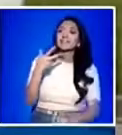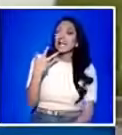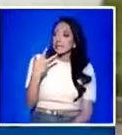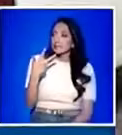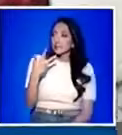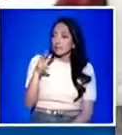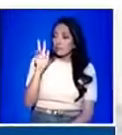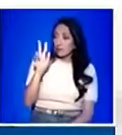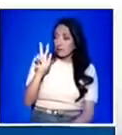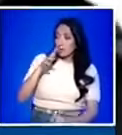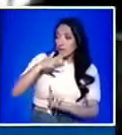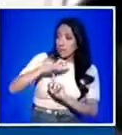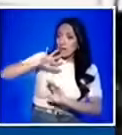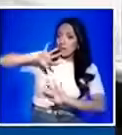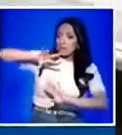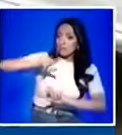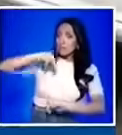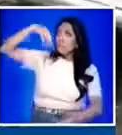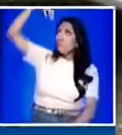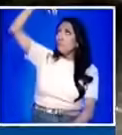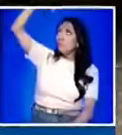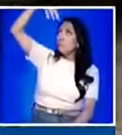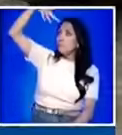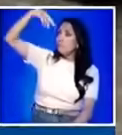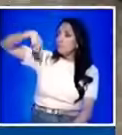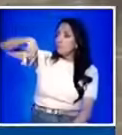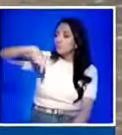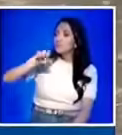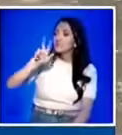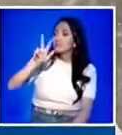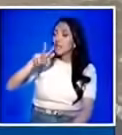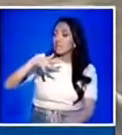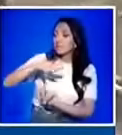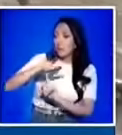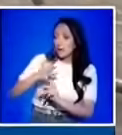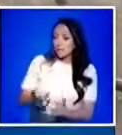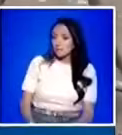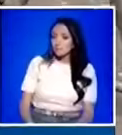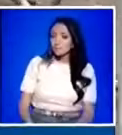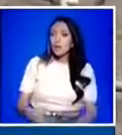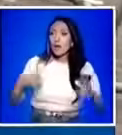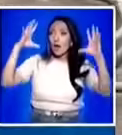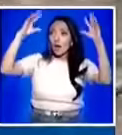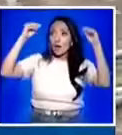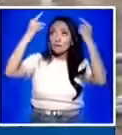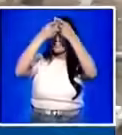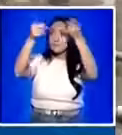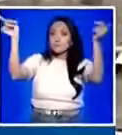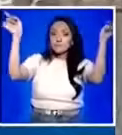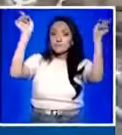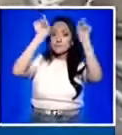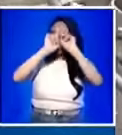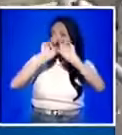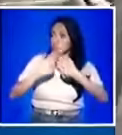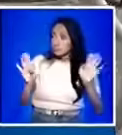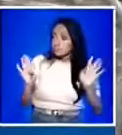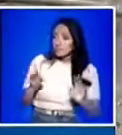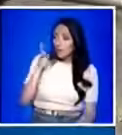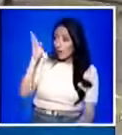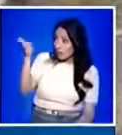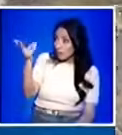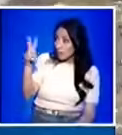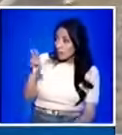parques donde se sustrajeron precisamente todos estos elementos y dejaron sin luz a estos espacios. ¿Allá también se va a